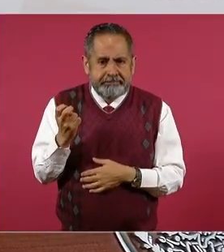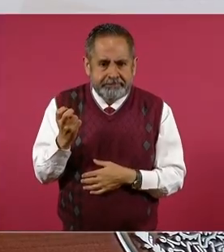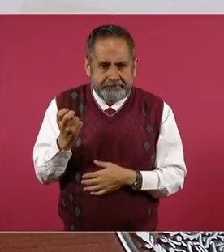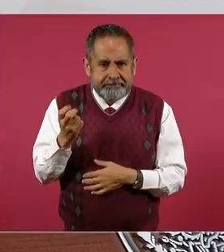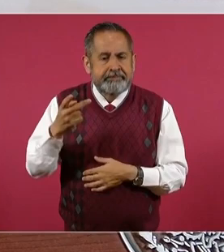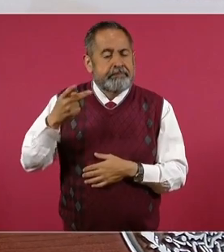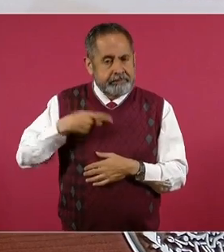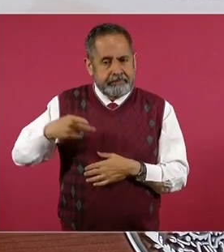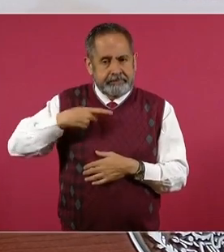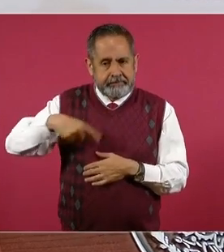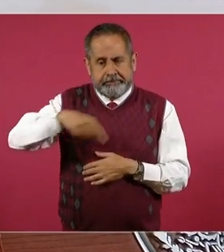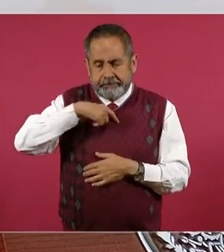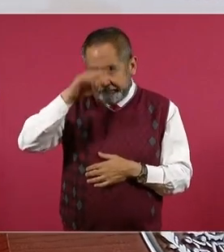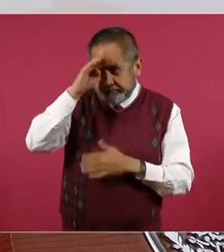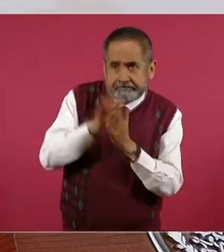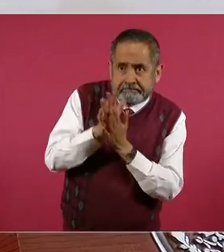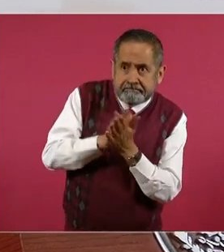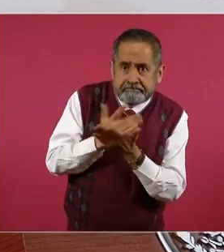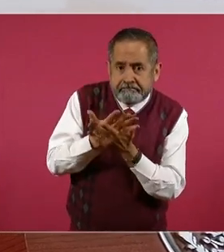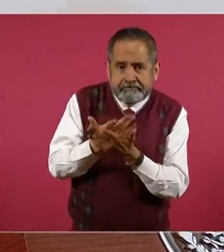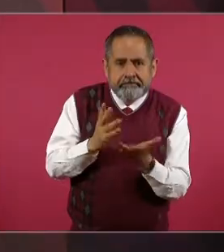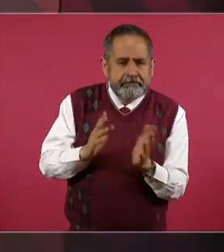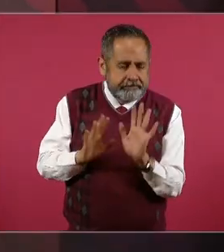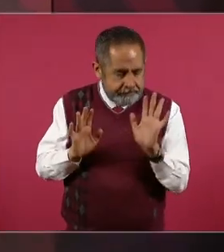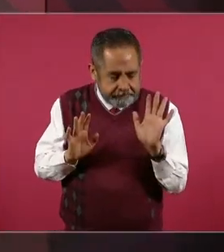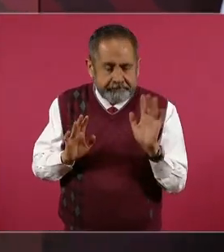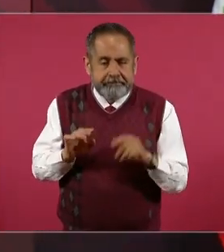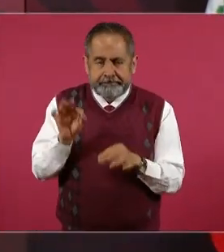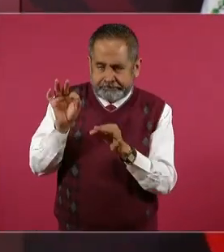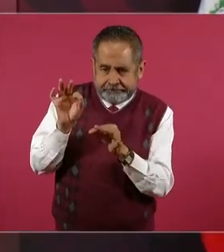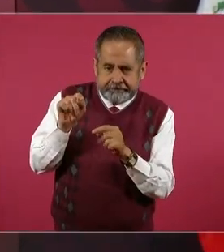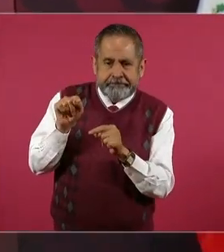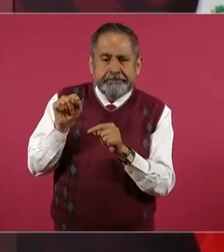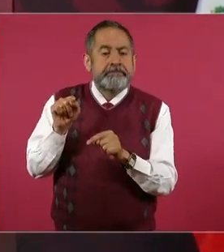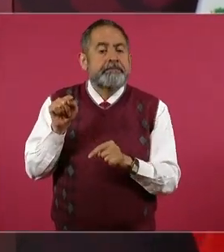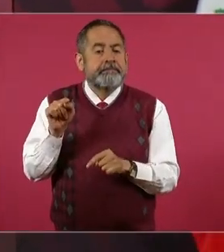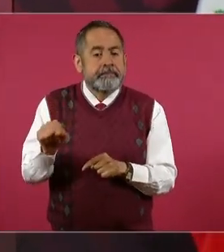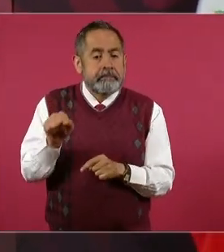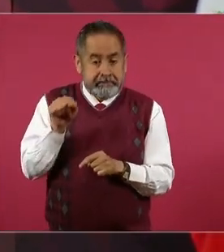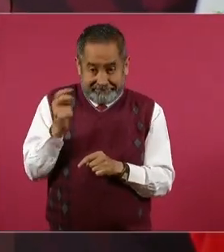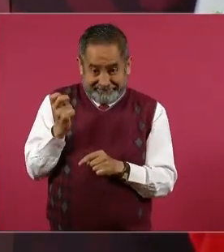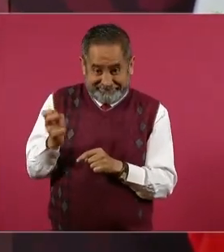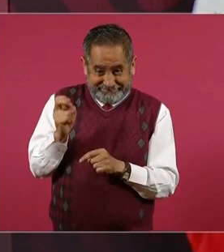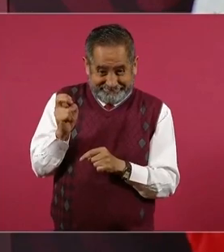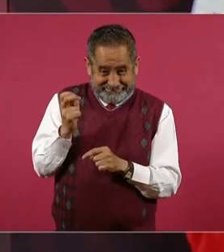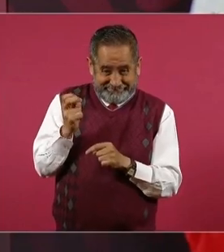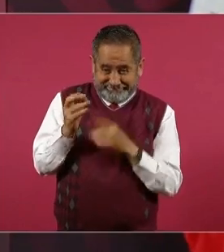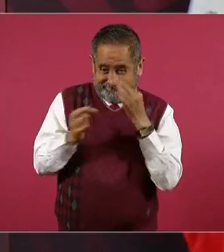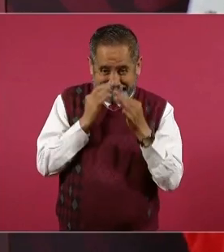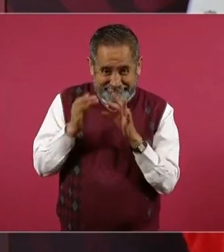Y la gente está pendiente. De todas maneras, sobre esto